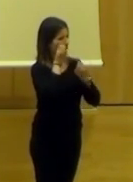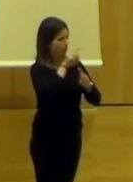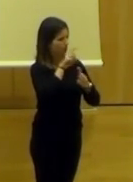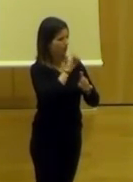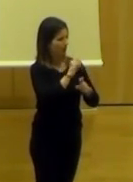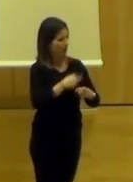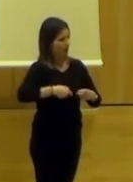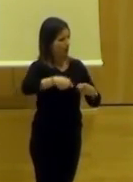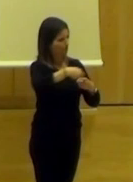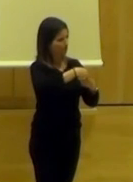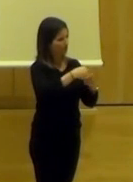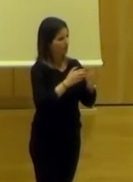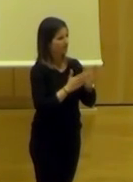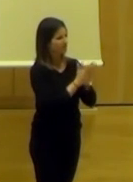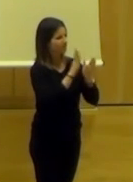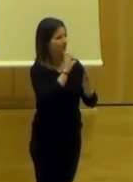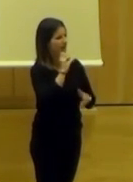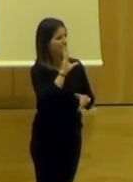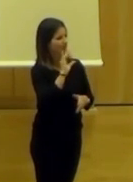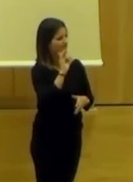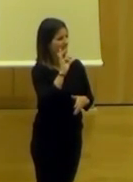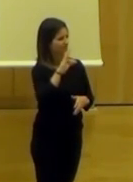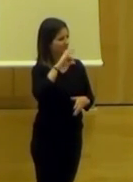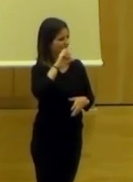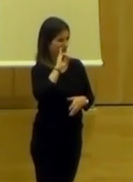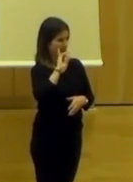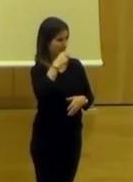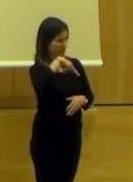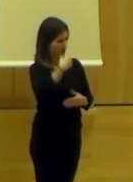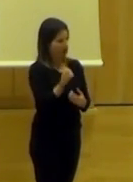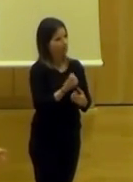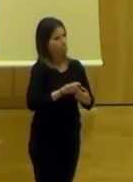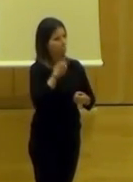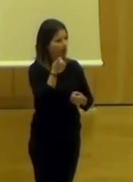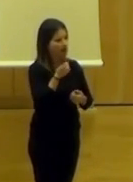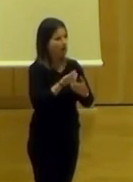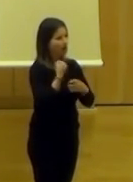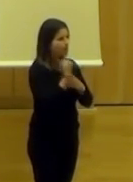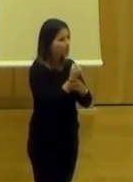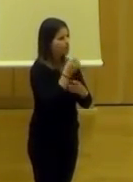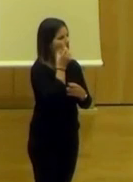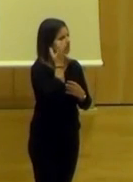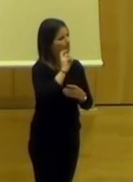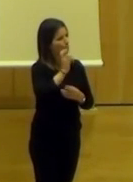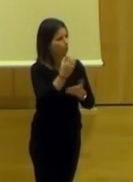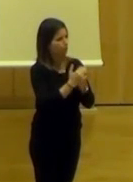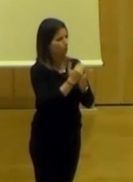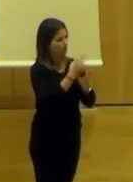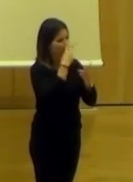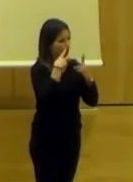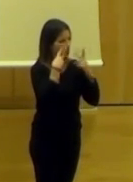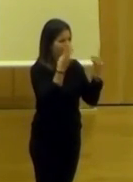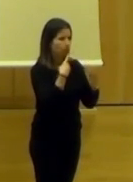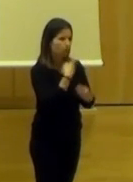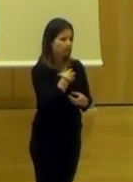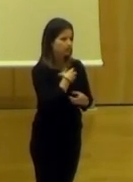es una cooperativa, Santa Cristina, que es el más activo, el que más apoya las iniciativas. Hay otro cole público que también